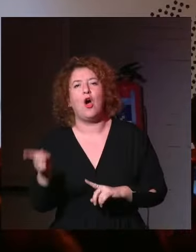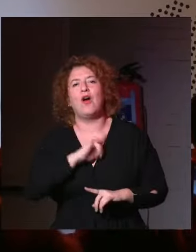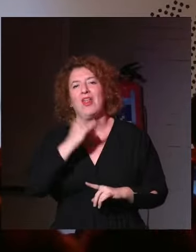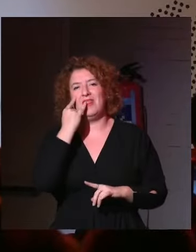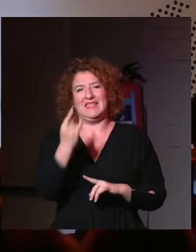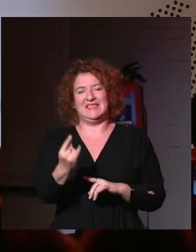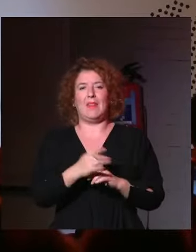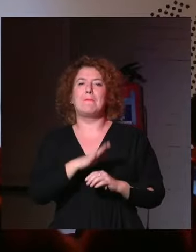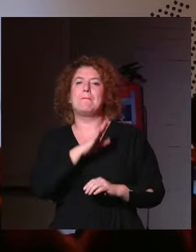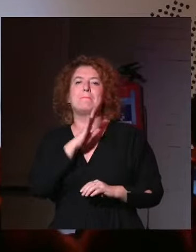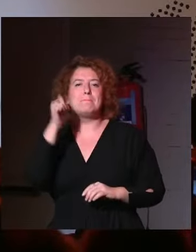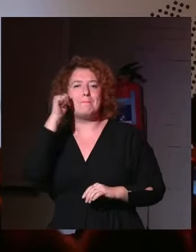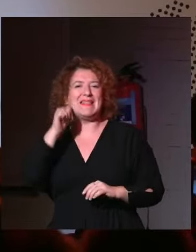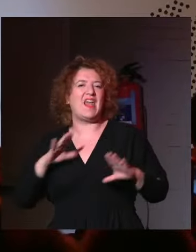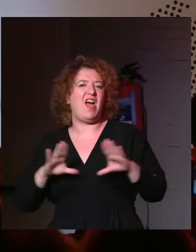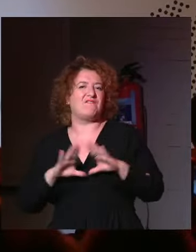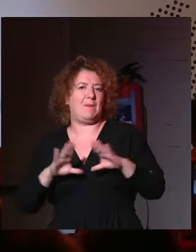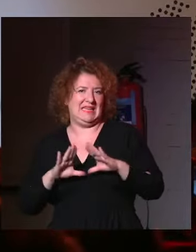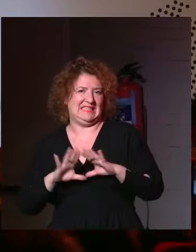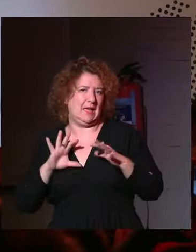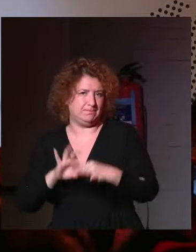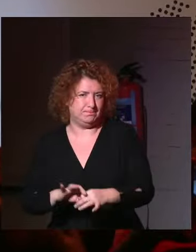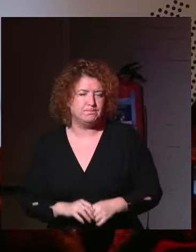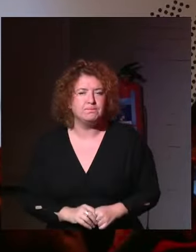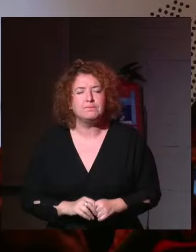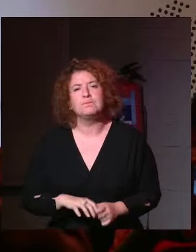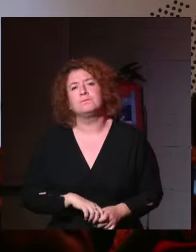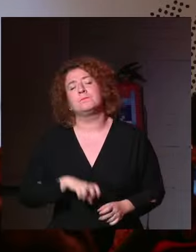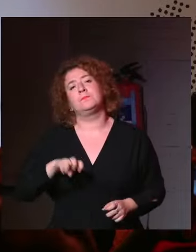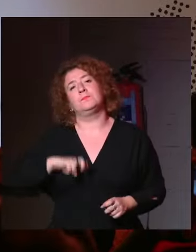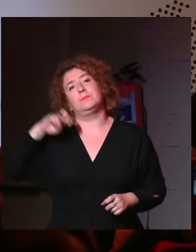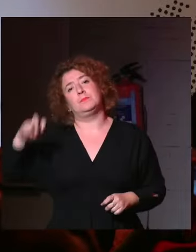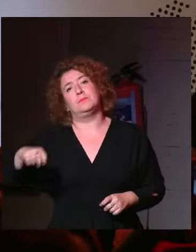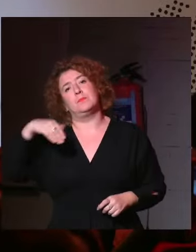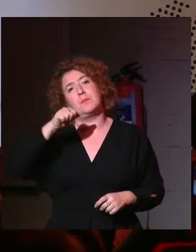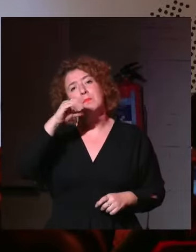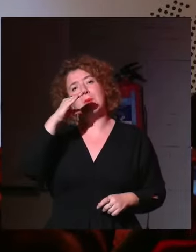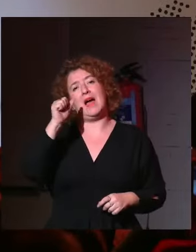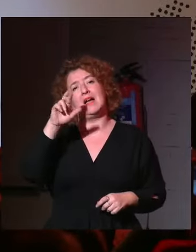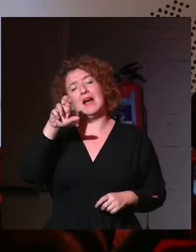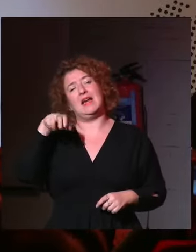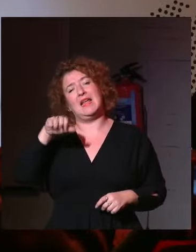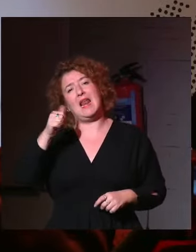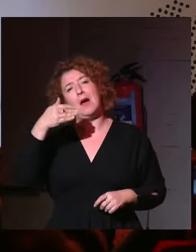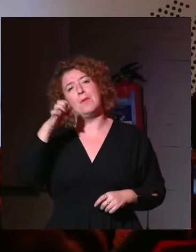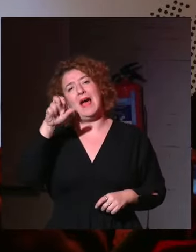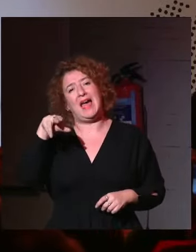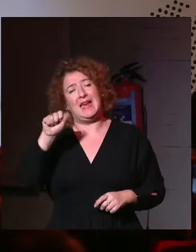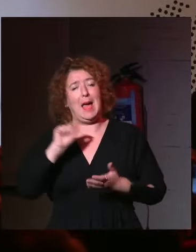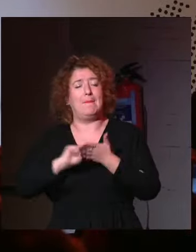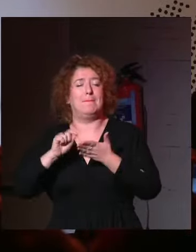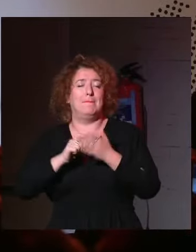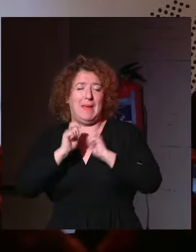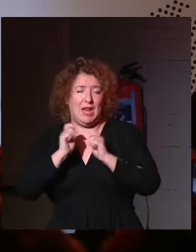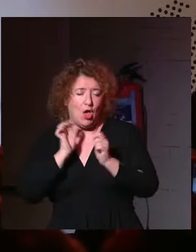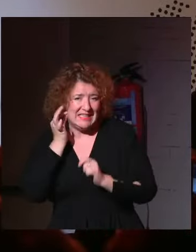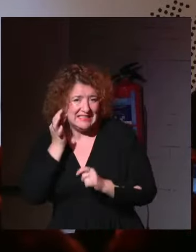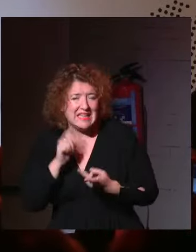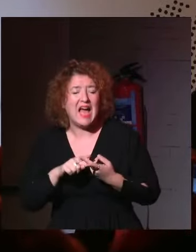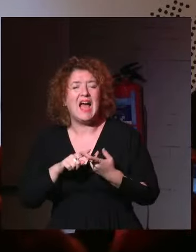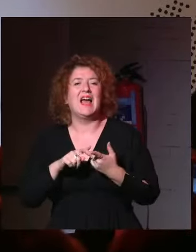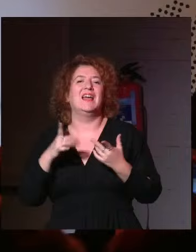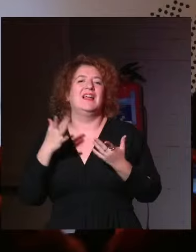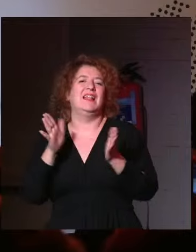maternidad feminista Y en el otro extremo está Macarena baena Garrido que es periodista y directora de